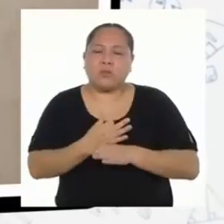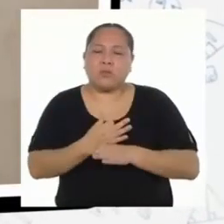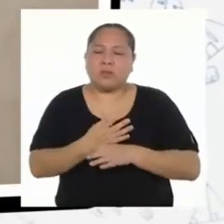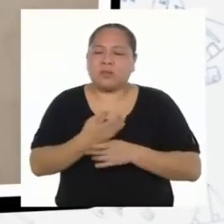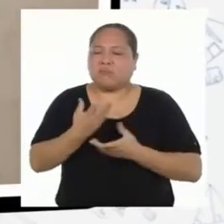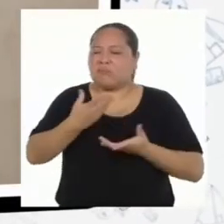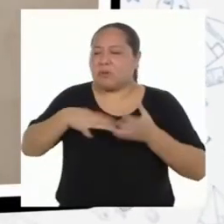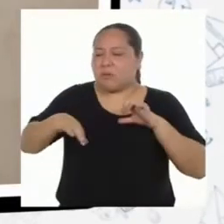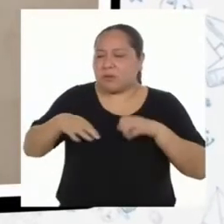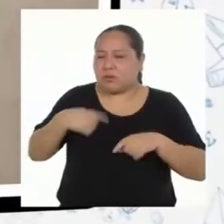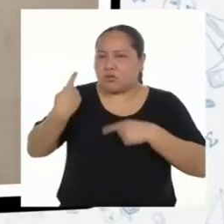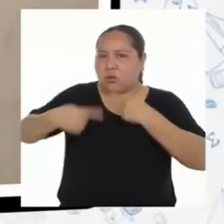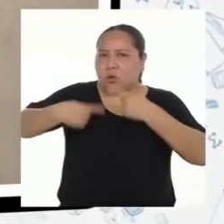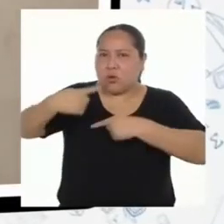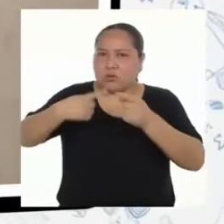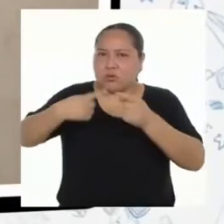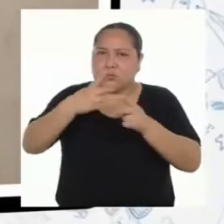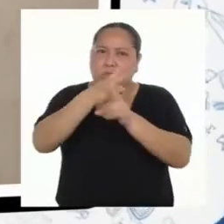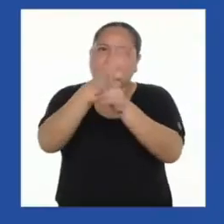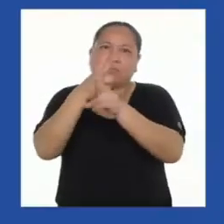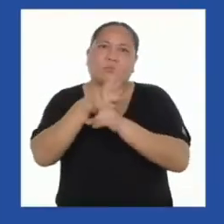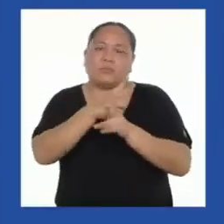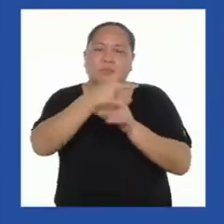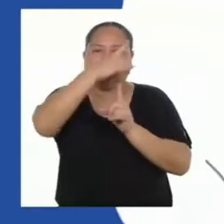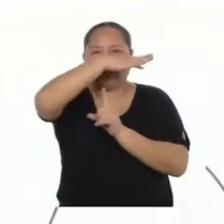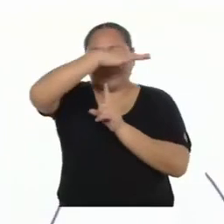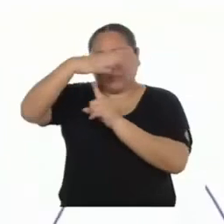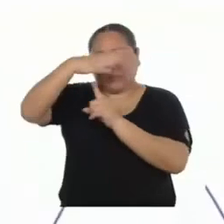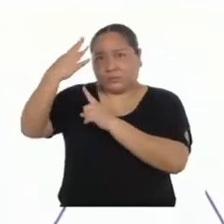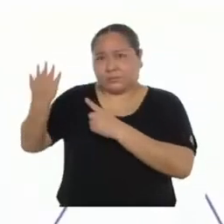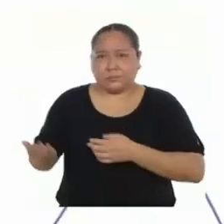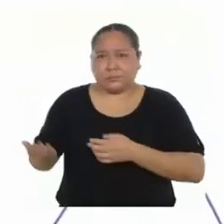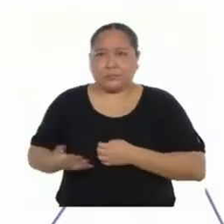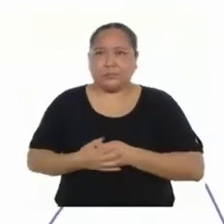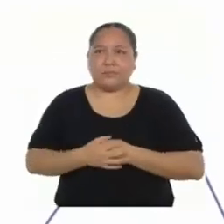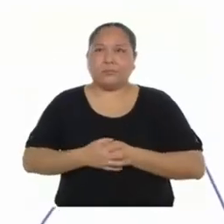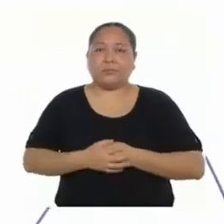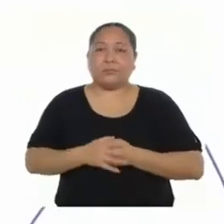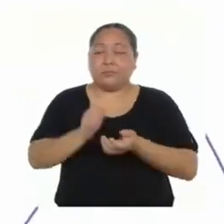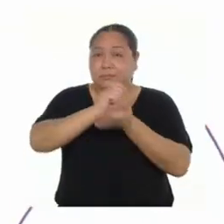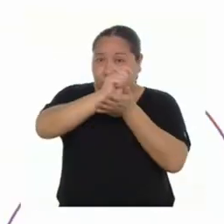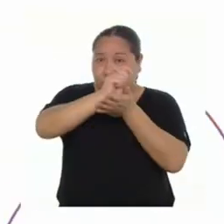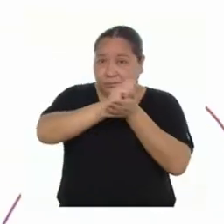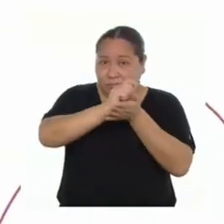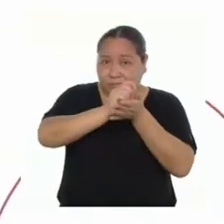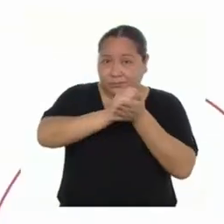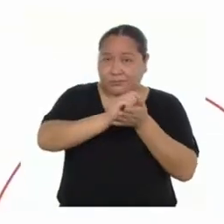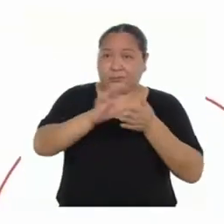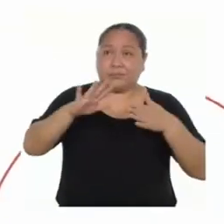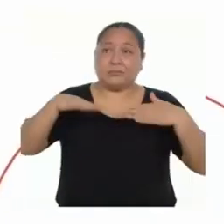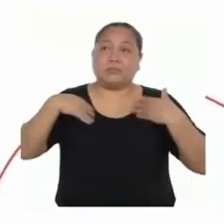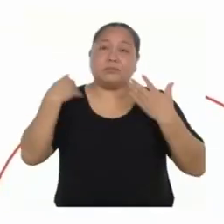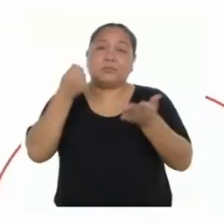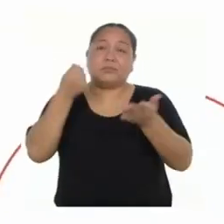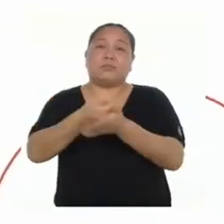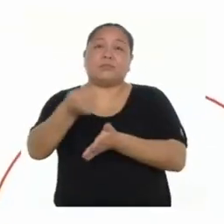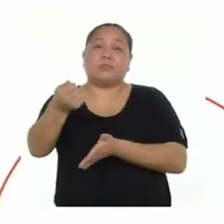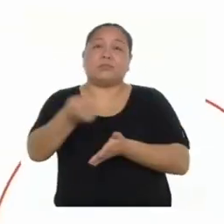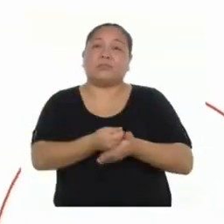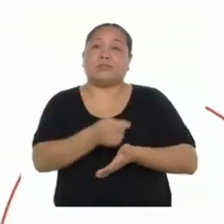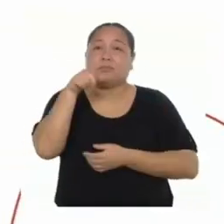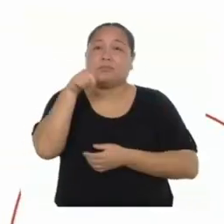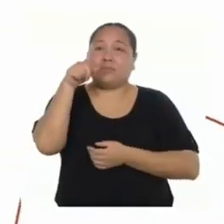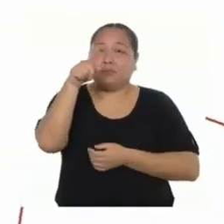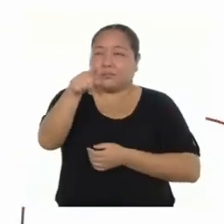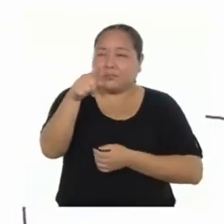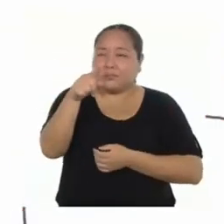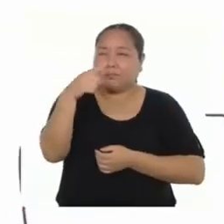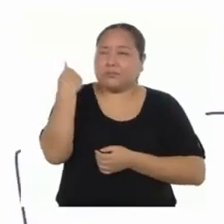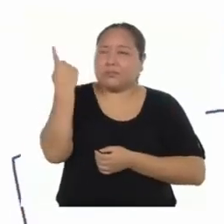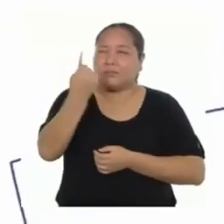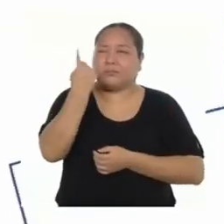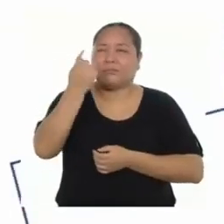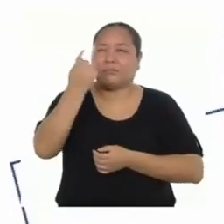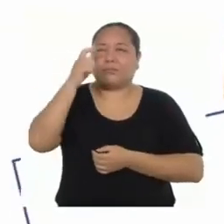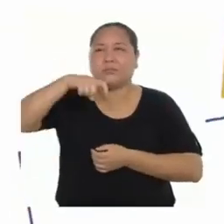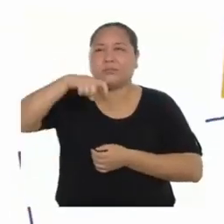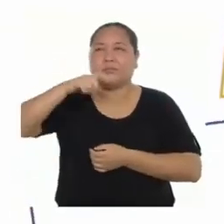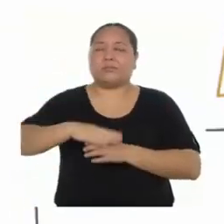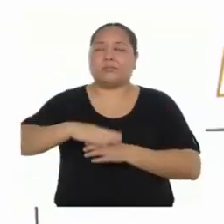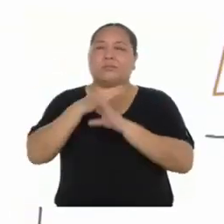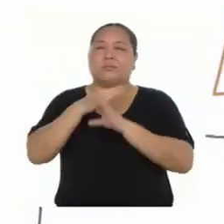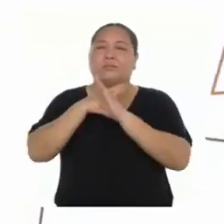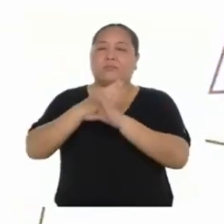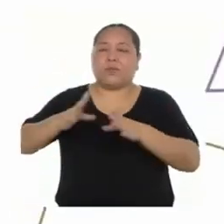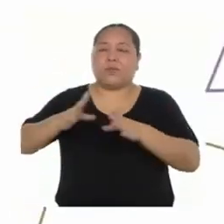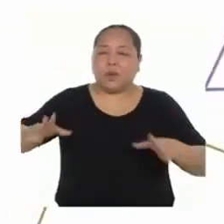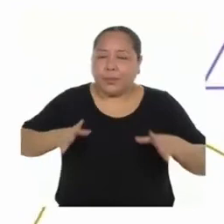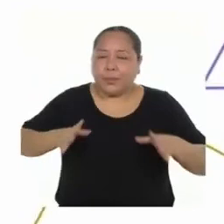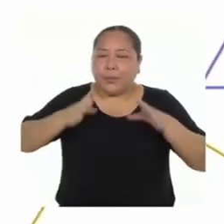a día para cuidar el ambiente? Tomen nota, podemos comprar solo lo necesario, evitar al